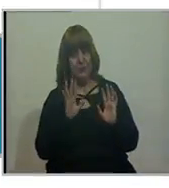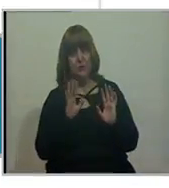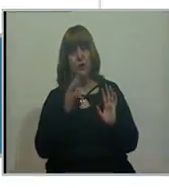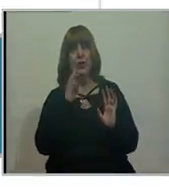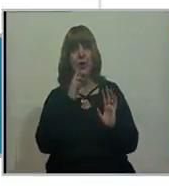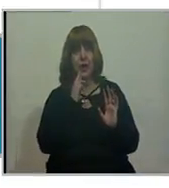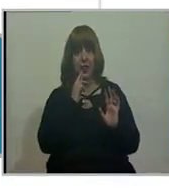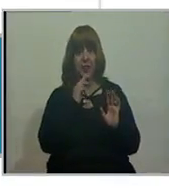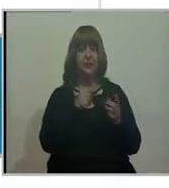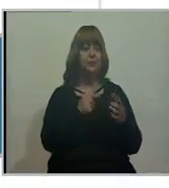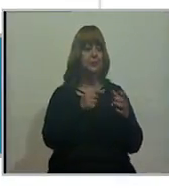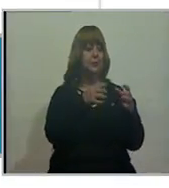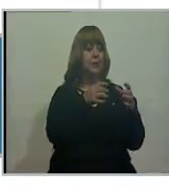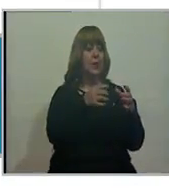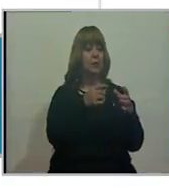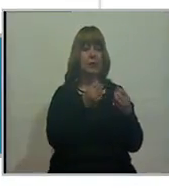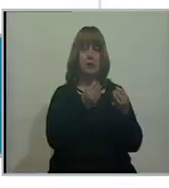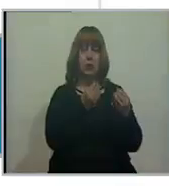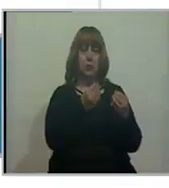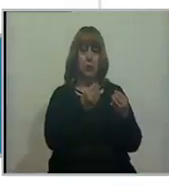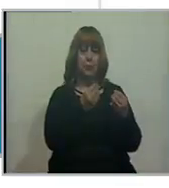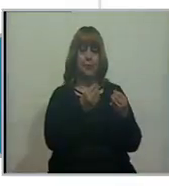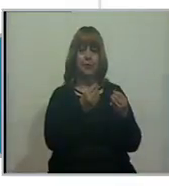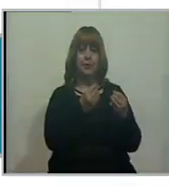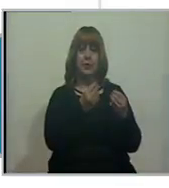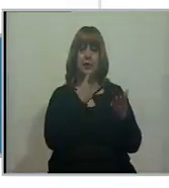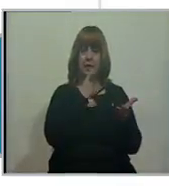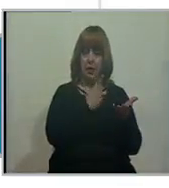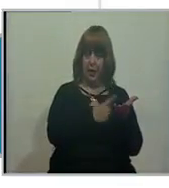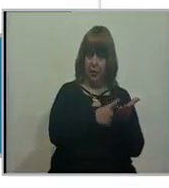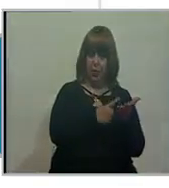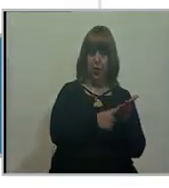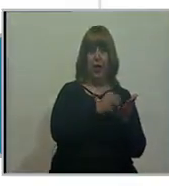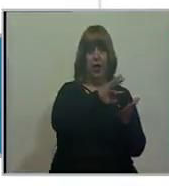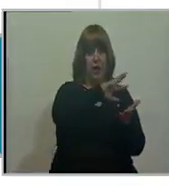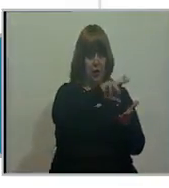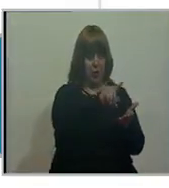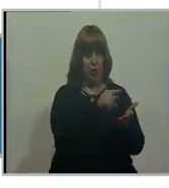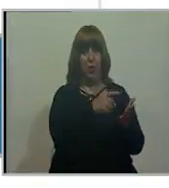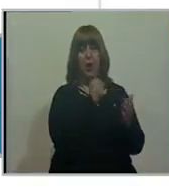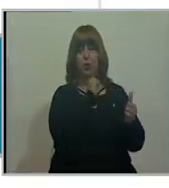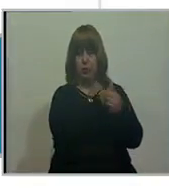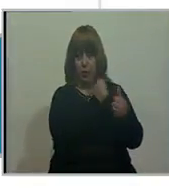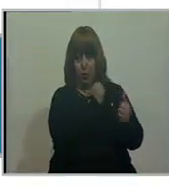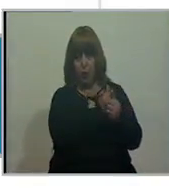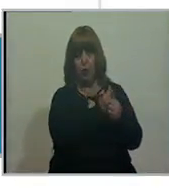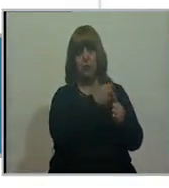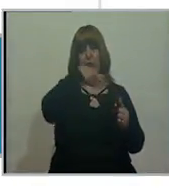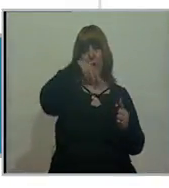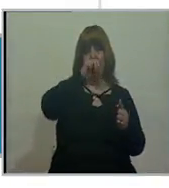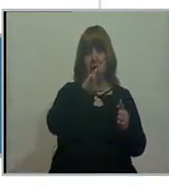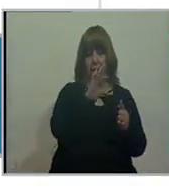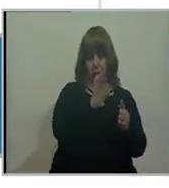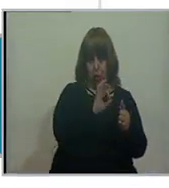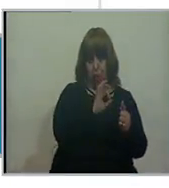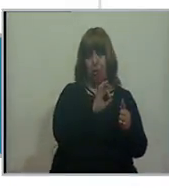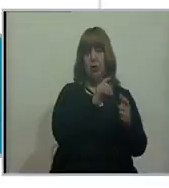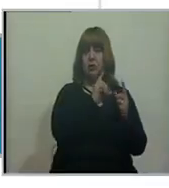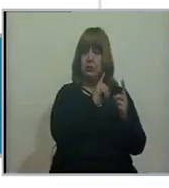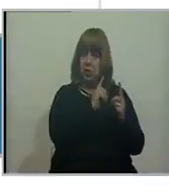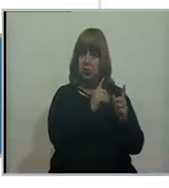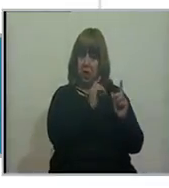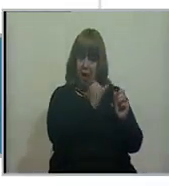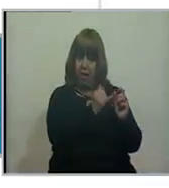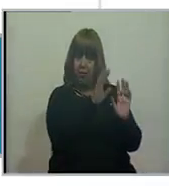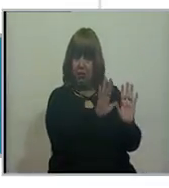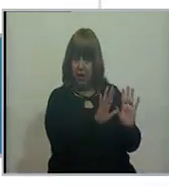tratando de interpretar lo que dice la Granata, la droga, el robo, los abusos, el narcotráfico, también